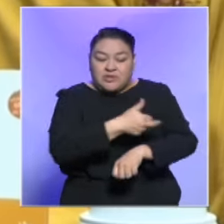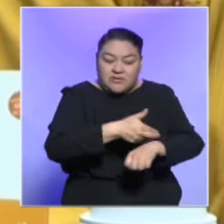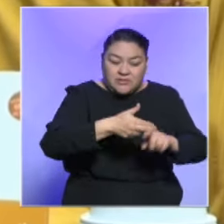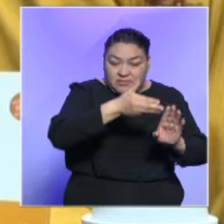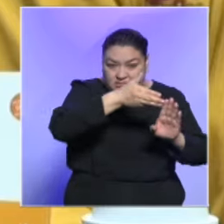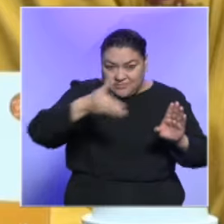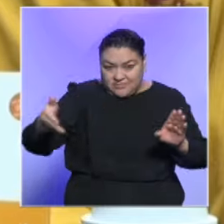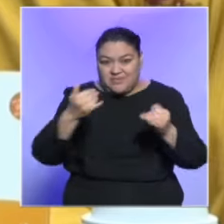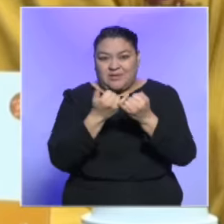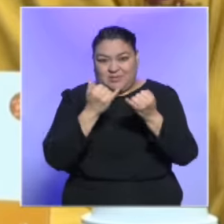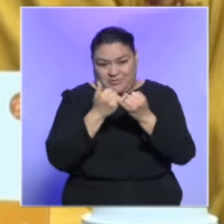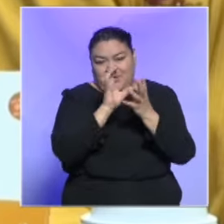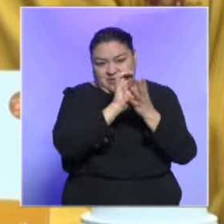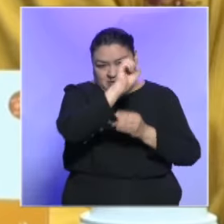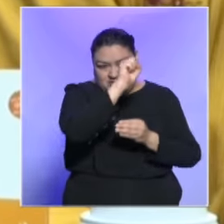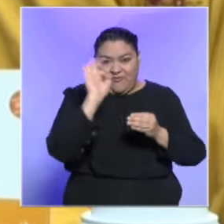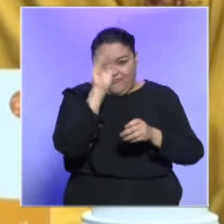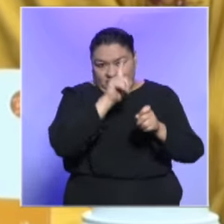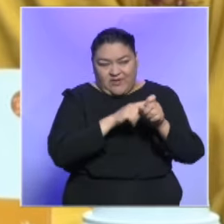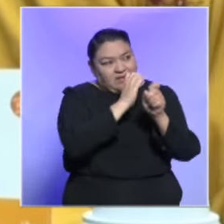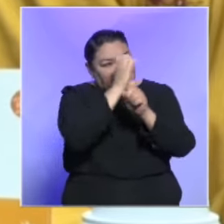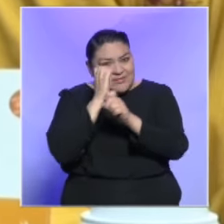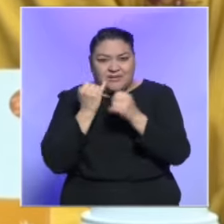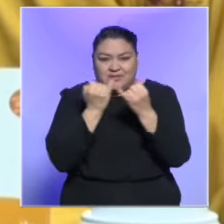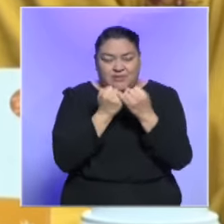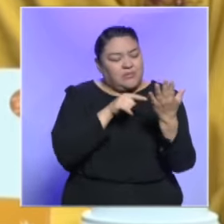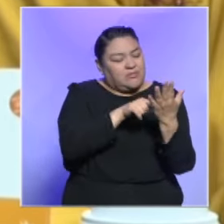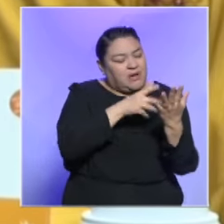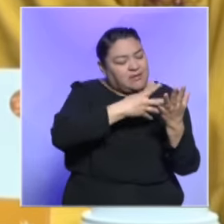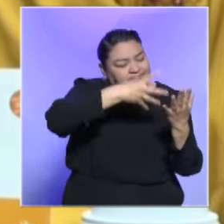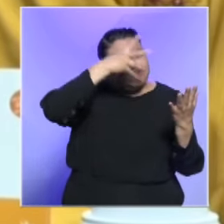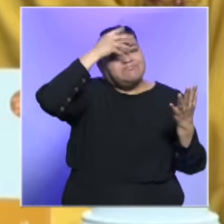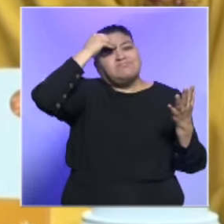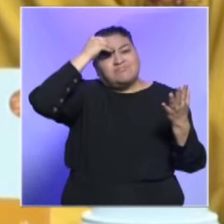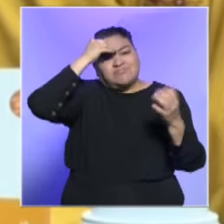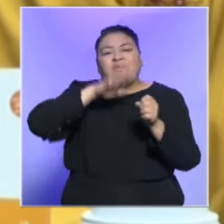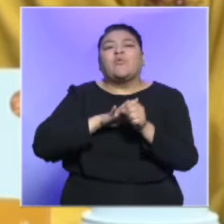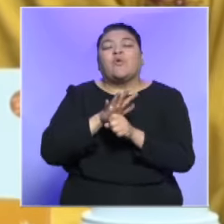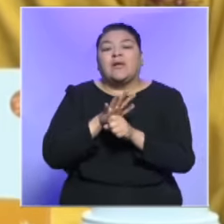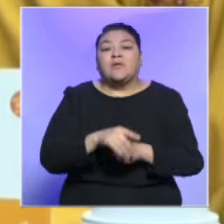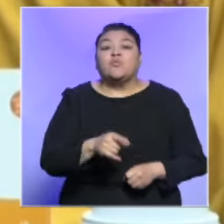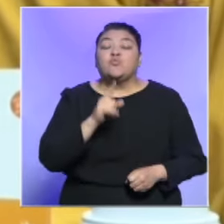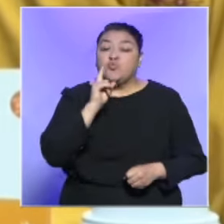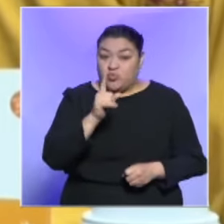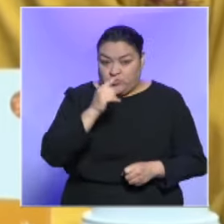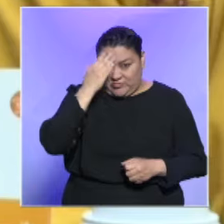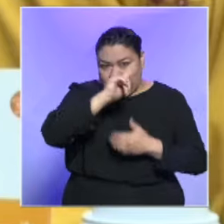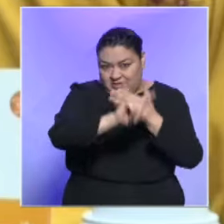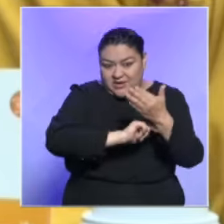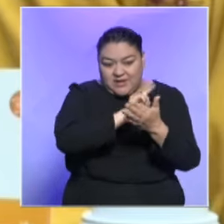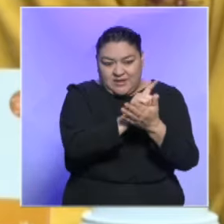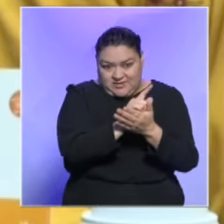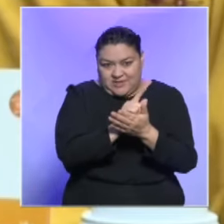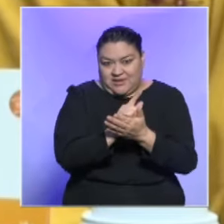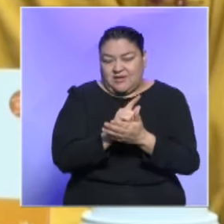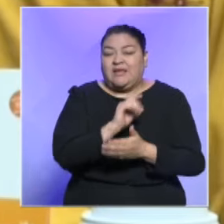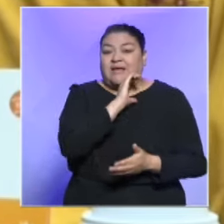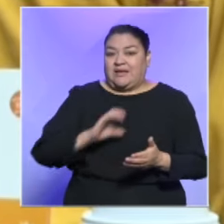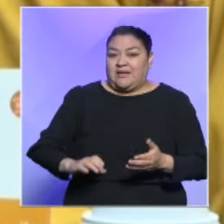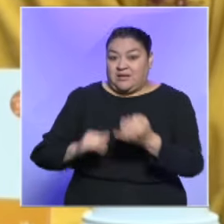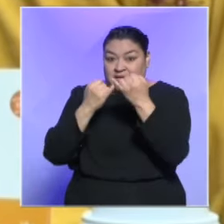nivel constitucional, federal y local, la primera lección que nos deja la obra es que el reconocimiento normativo de esta figura fue